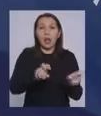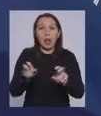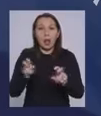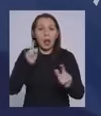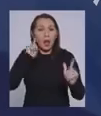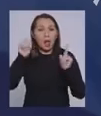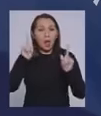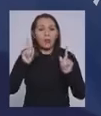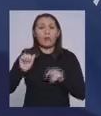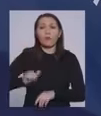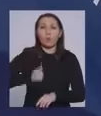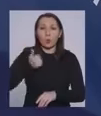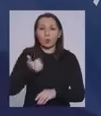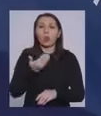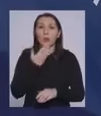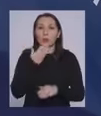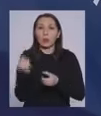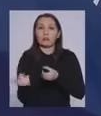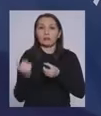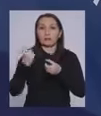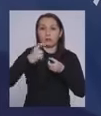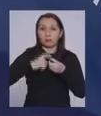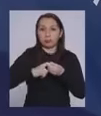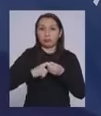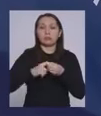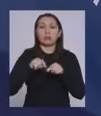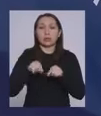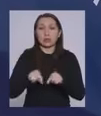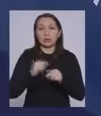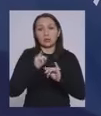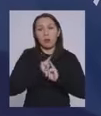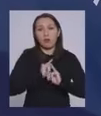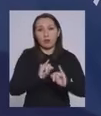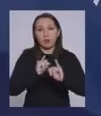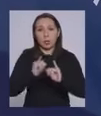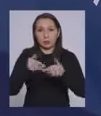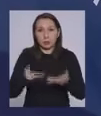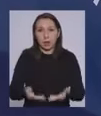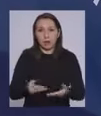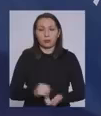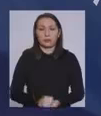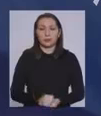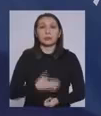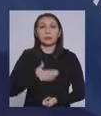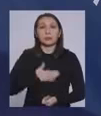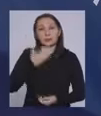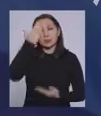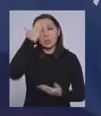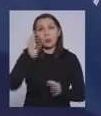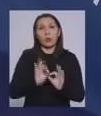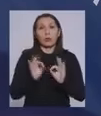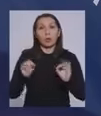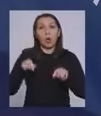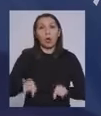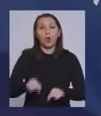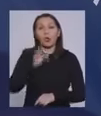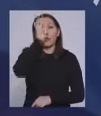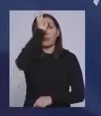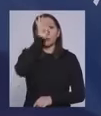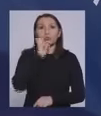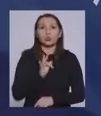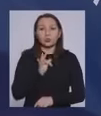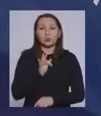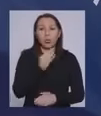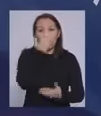radios que en forma voluntaria adhieren a esta transmisión. Quiero saludar hoy día especialmente a los